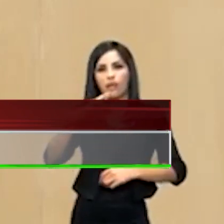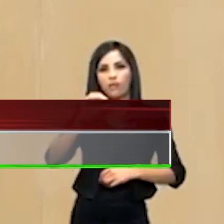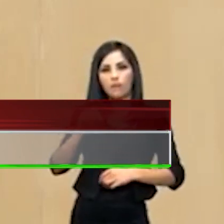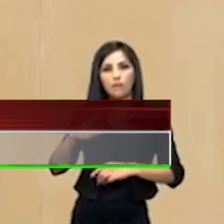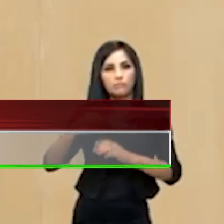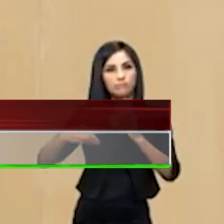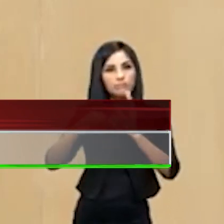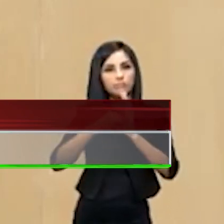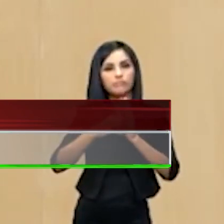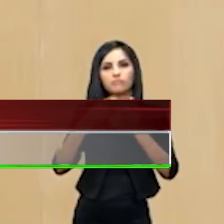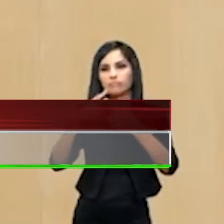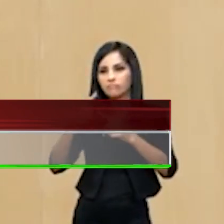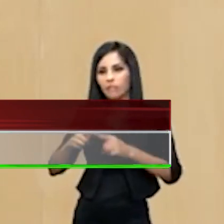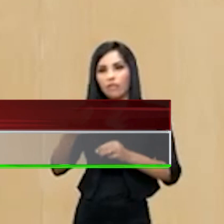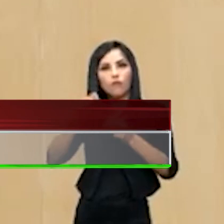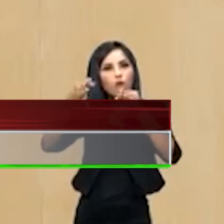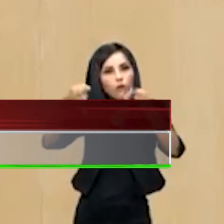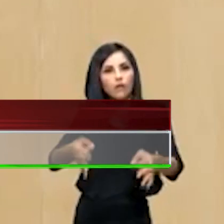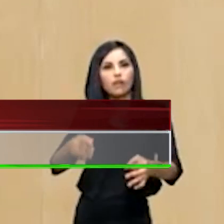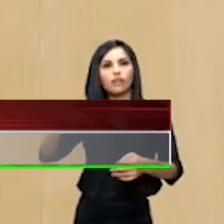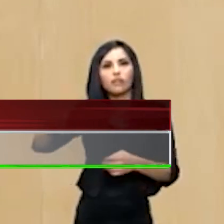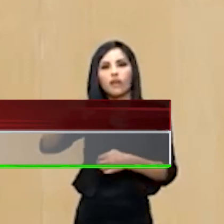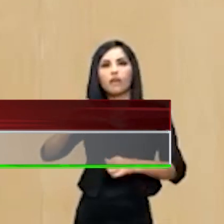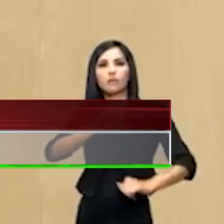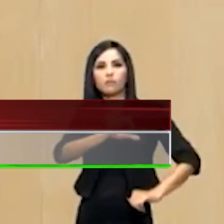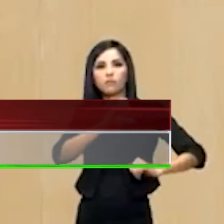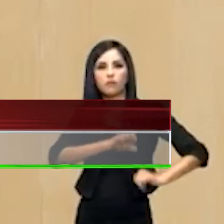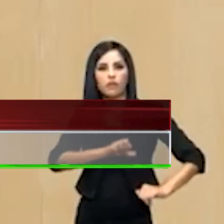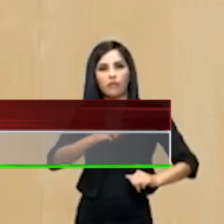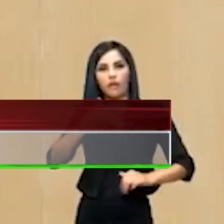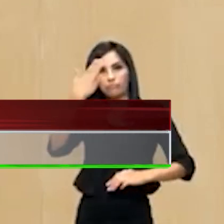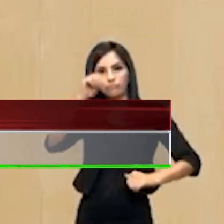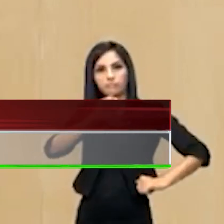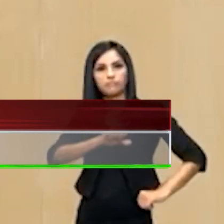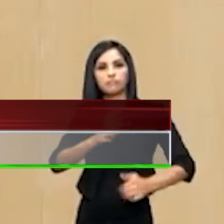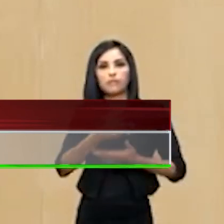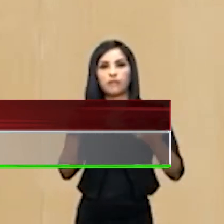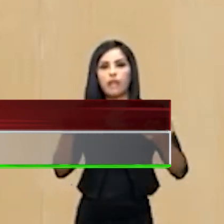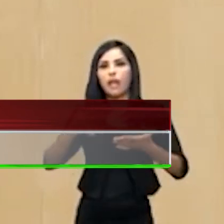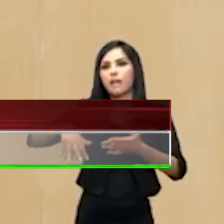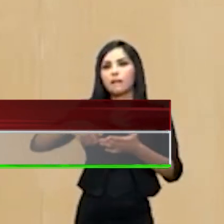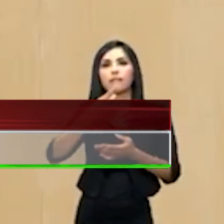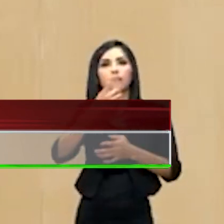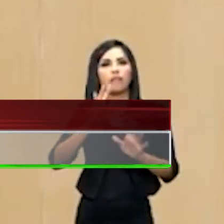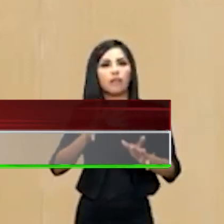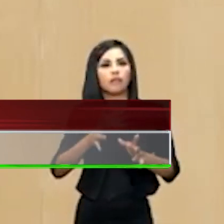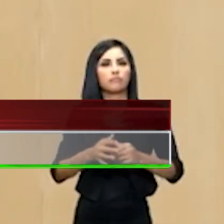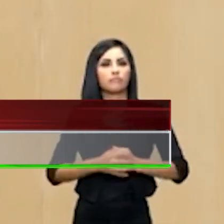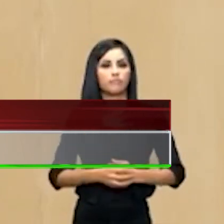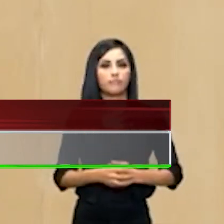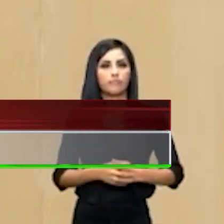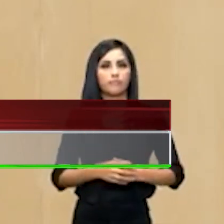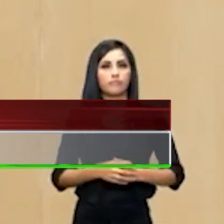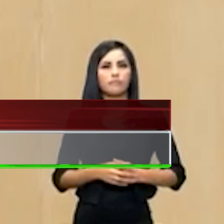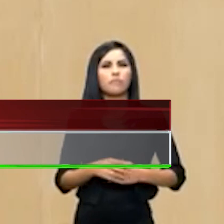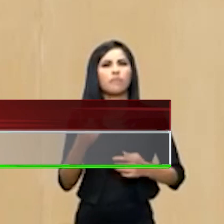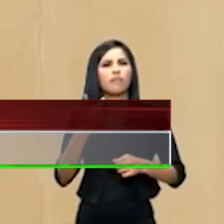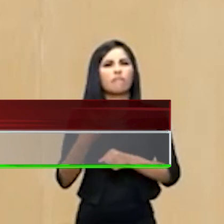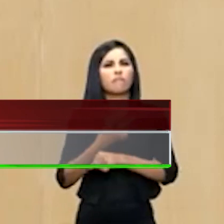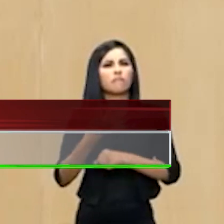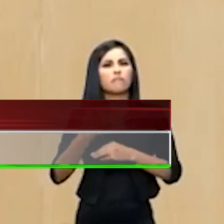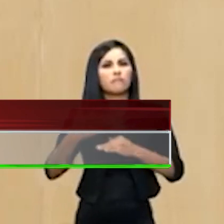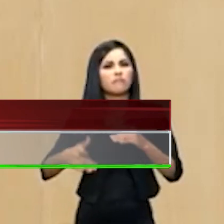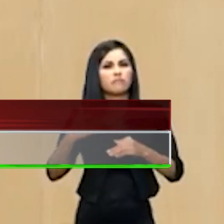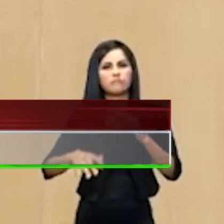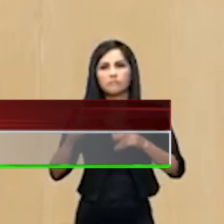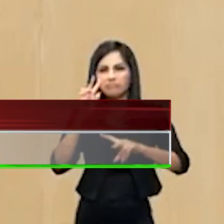estén implementando de manera correcta por las autoridades competentes. Como se dijo antes, una de las deficiencias que han